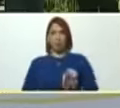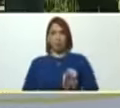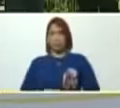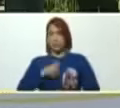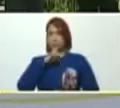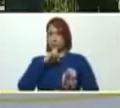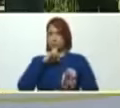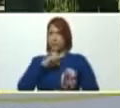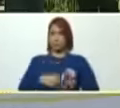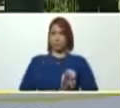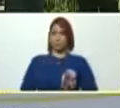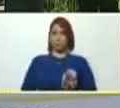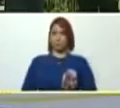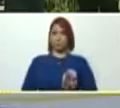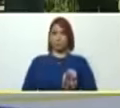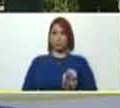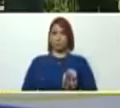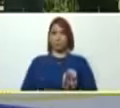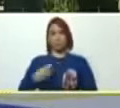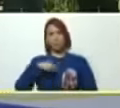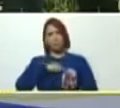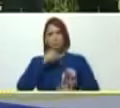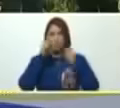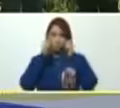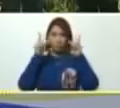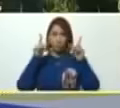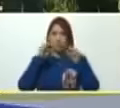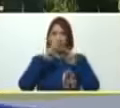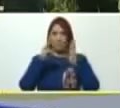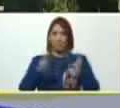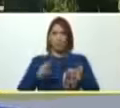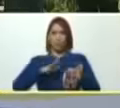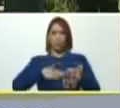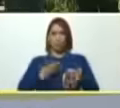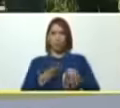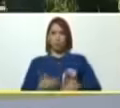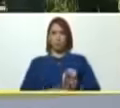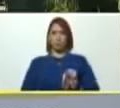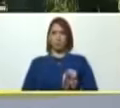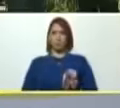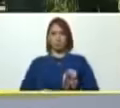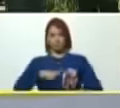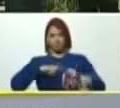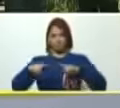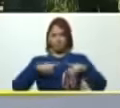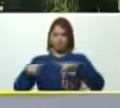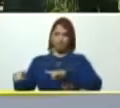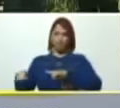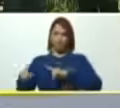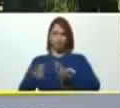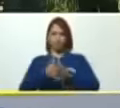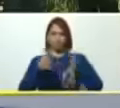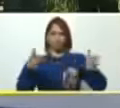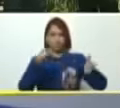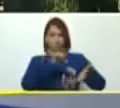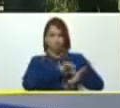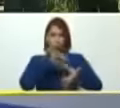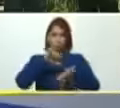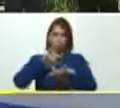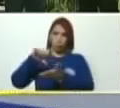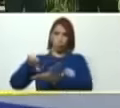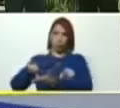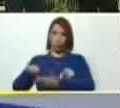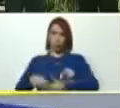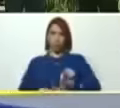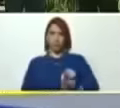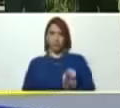Complejísimo. Y nosotros estamos descubriendo el método para poder dirigir megaciudades.